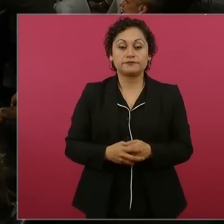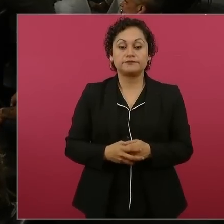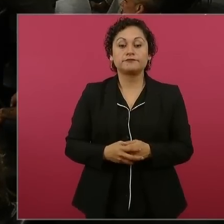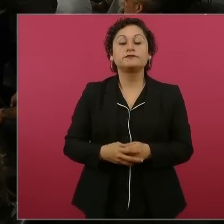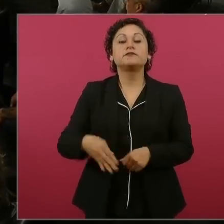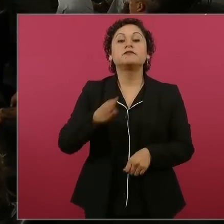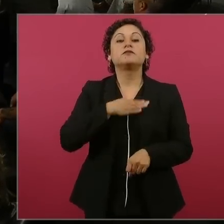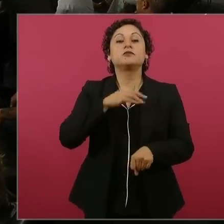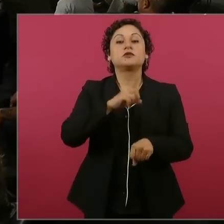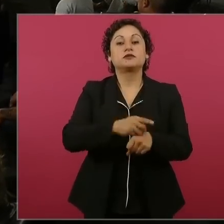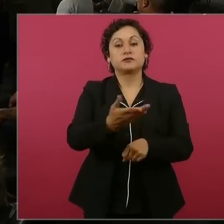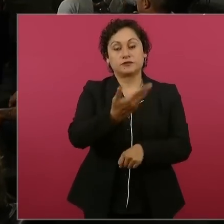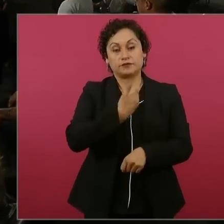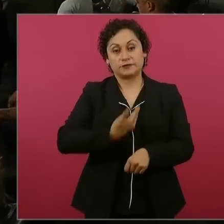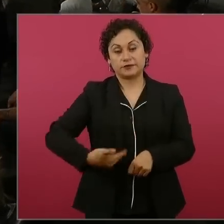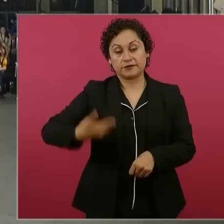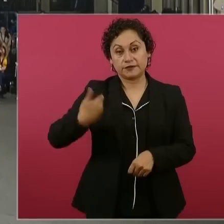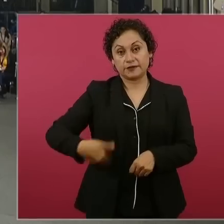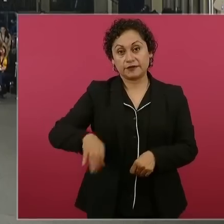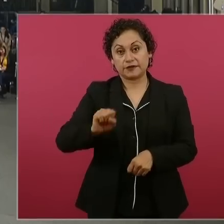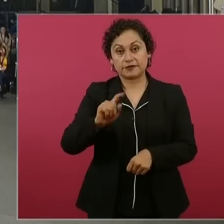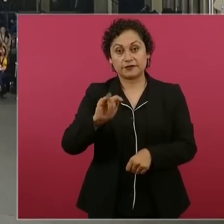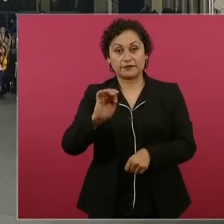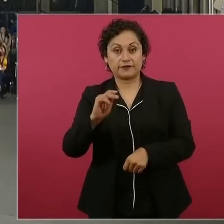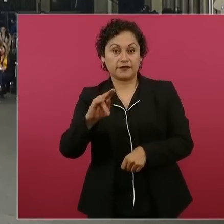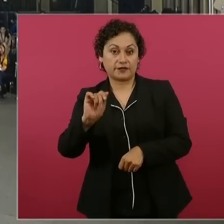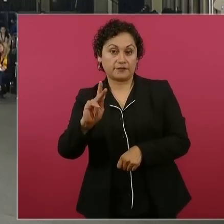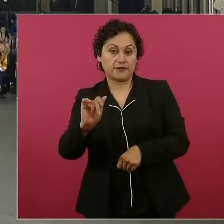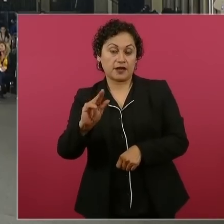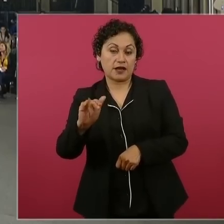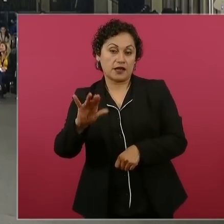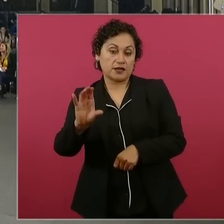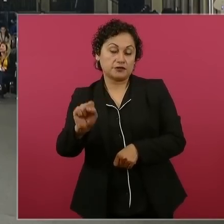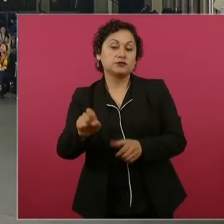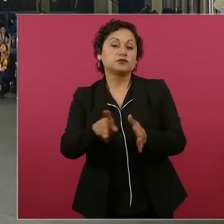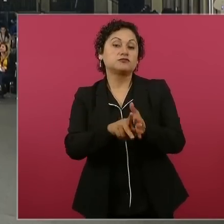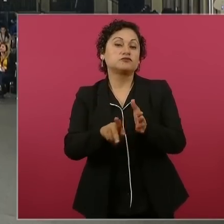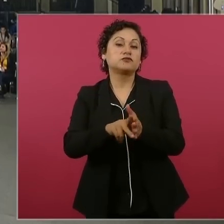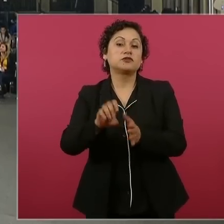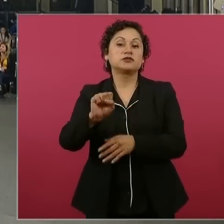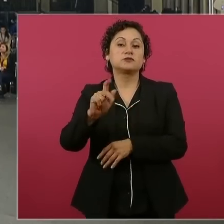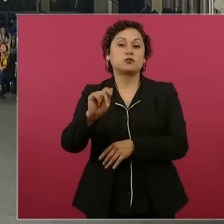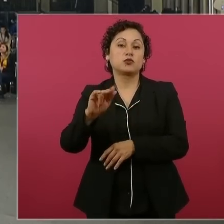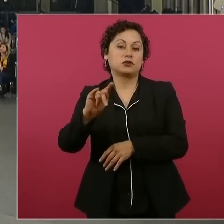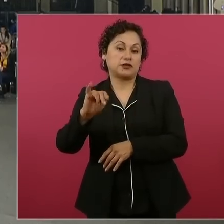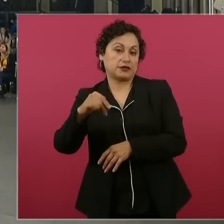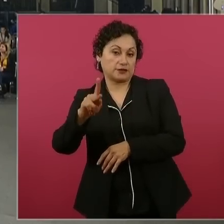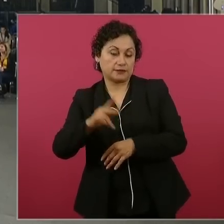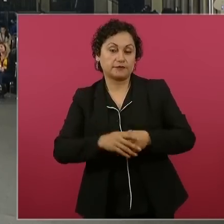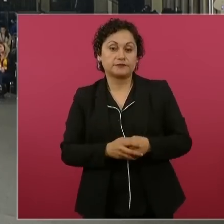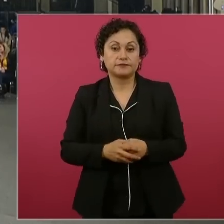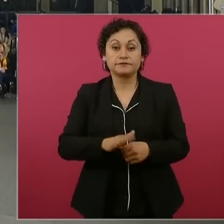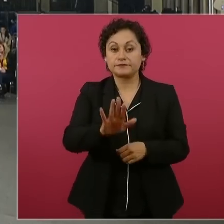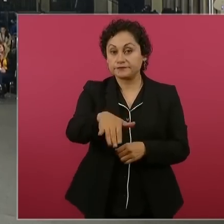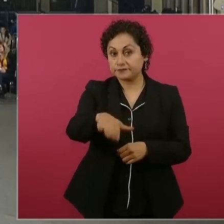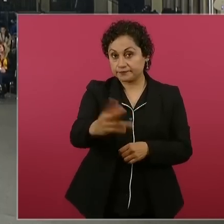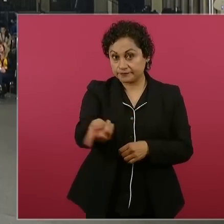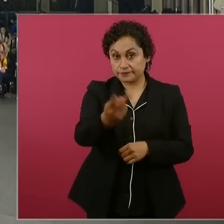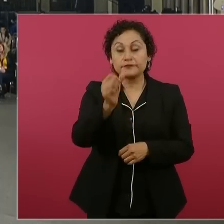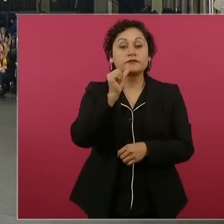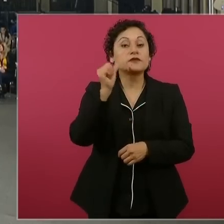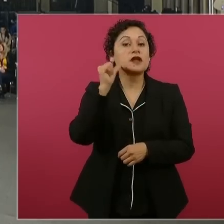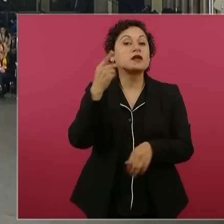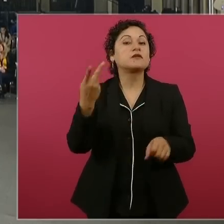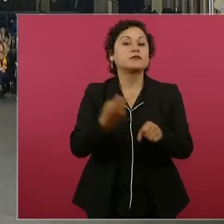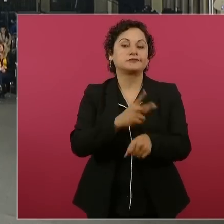Buenos días, presidente. Stephanie Palacios, de la Agencia Internacional Sputnik. Preguntarle, el día de ayer se suscitó un hecho lamentable, un